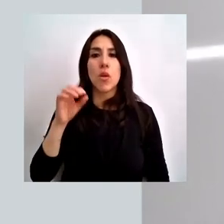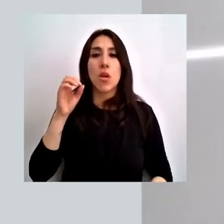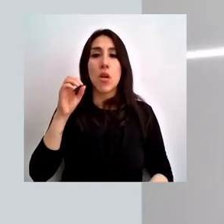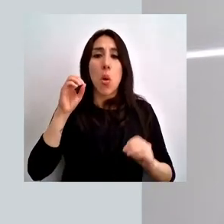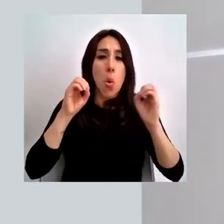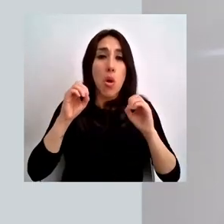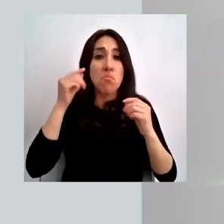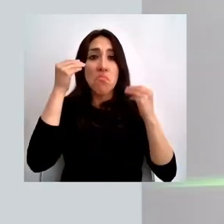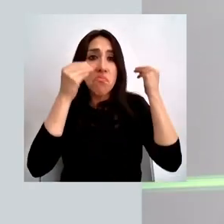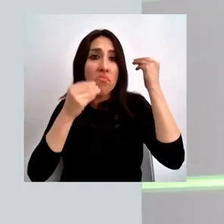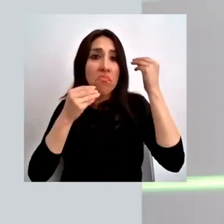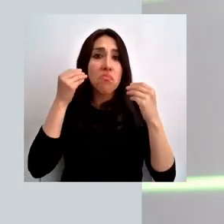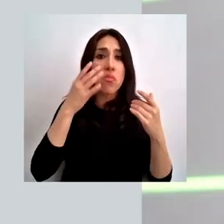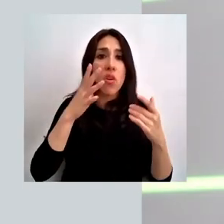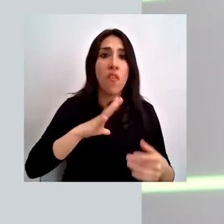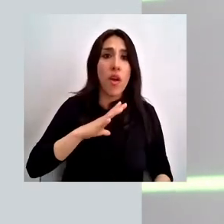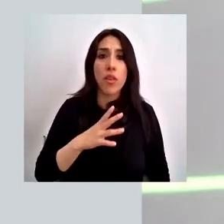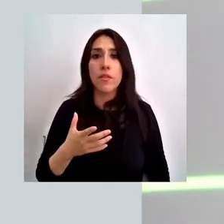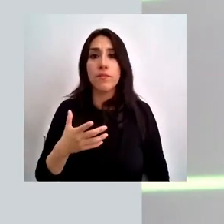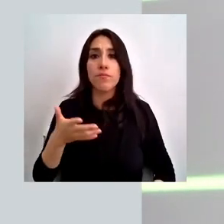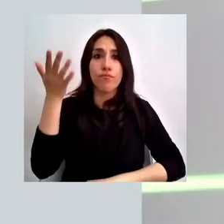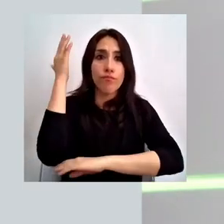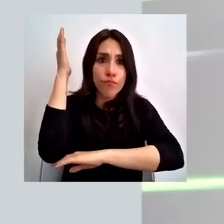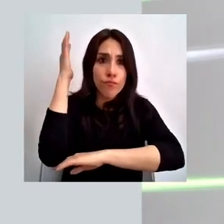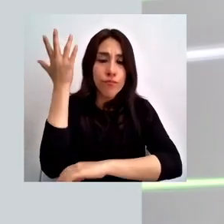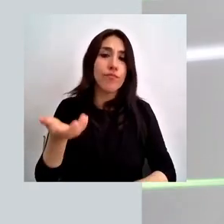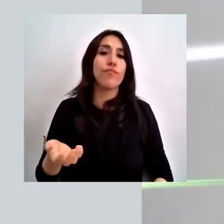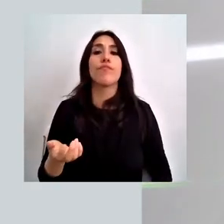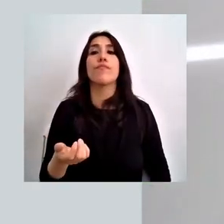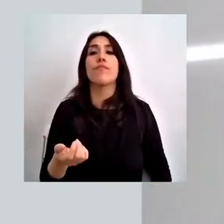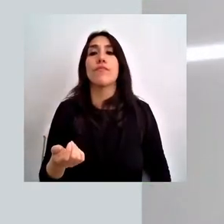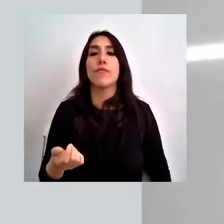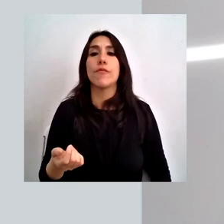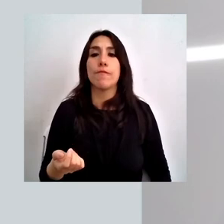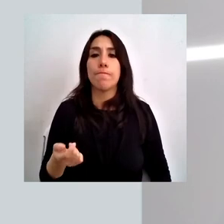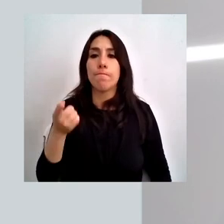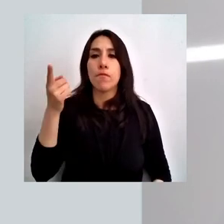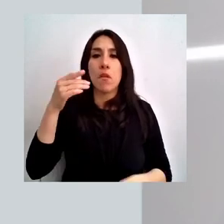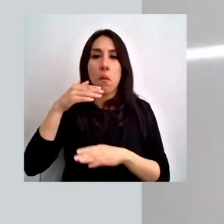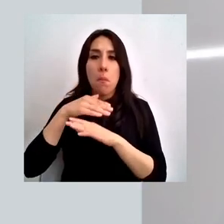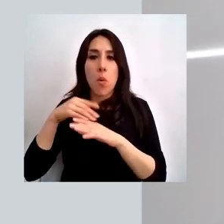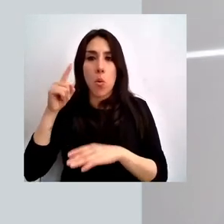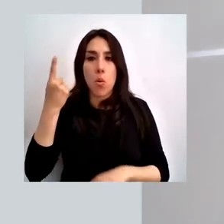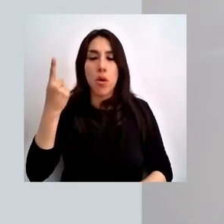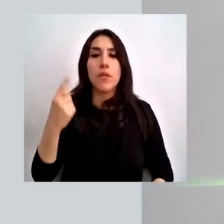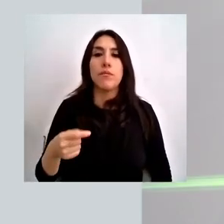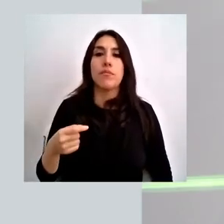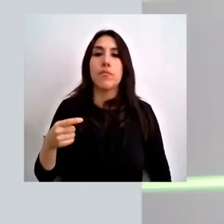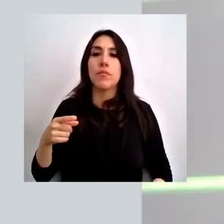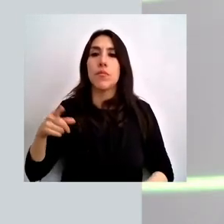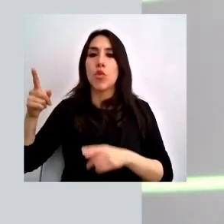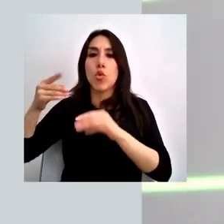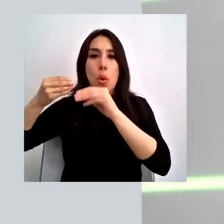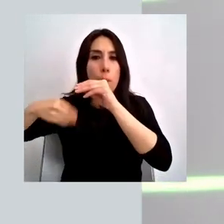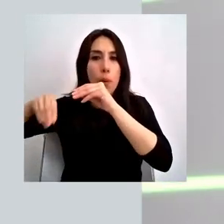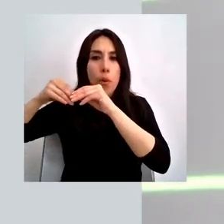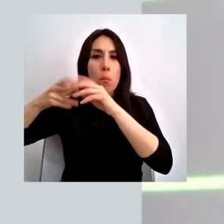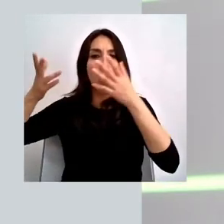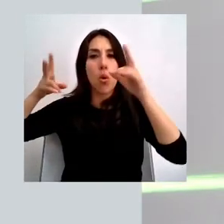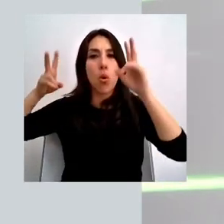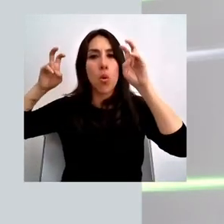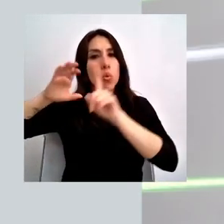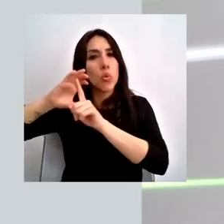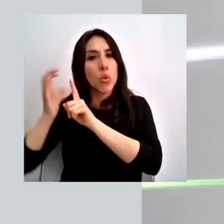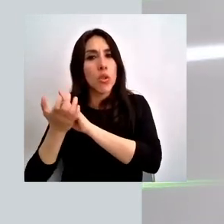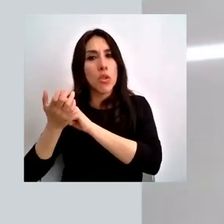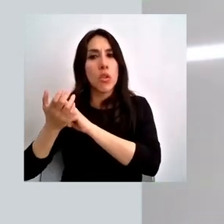los invitamos a continuar en el canal 1 a participar de las sesiones cultura inclusiva empresarial y a continuación